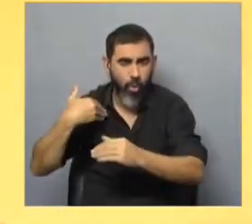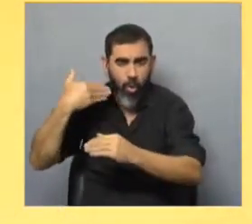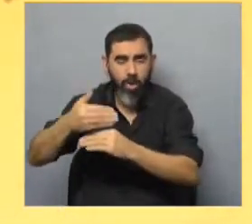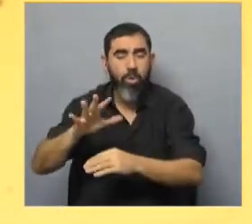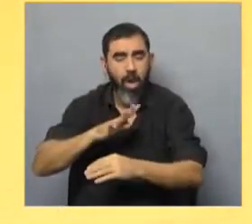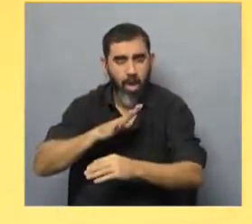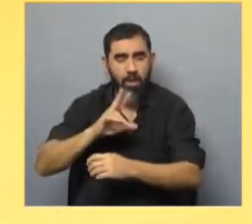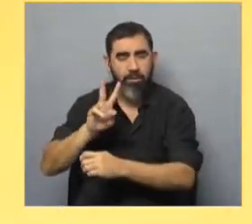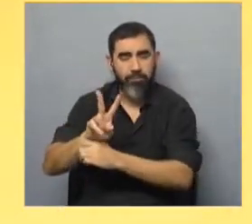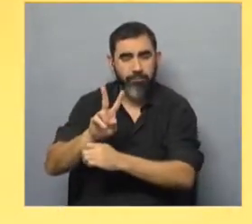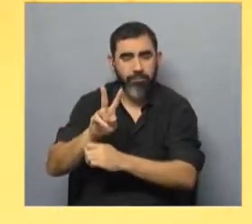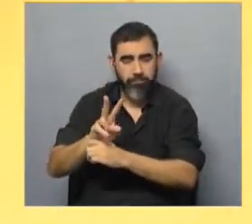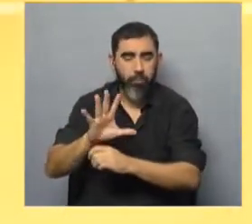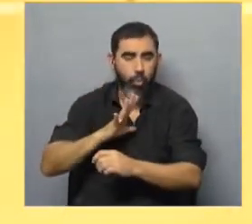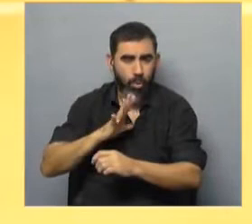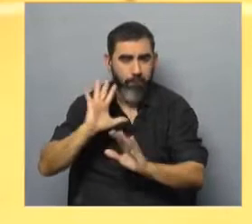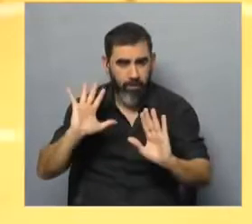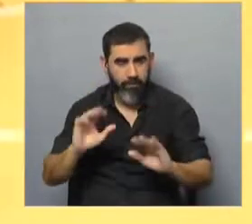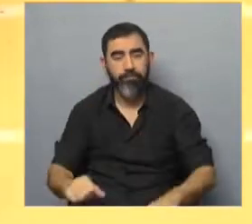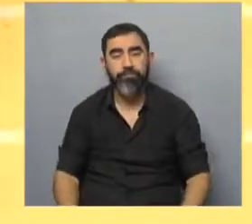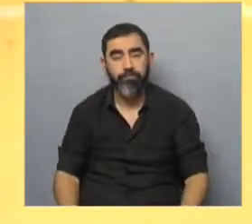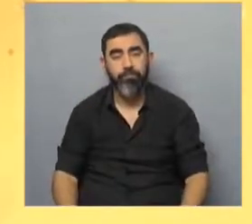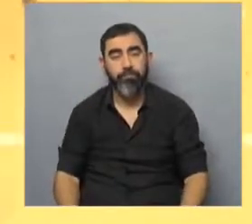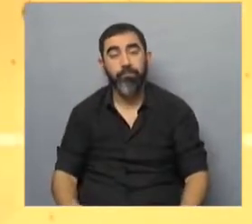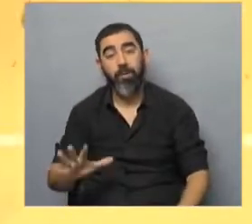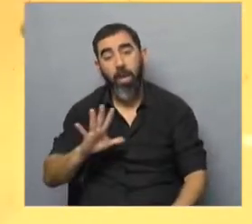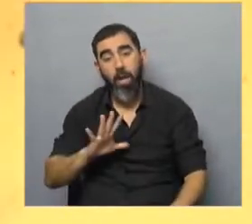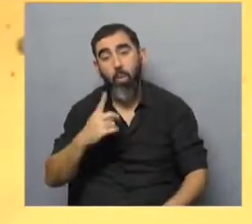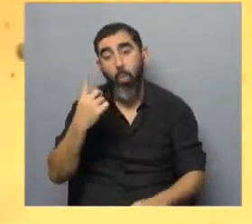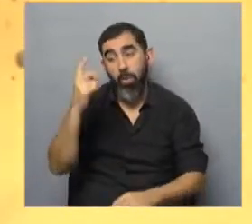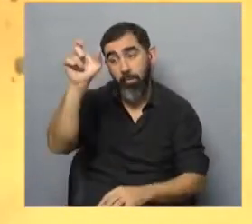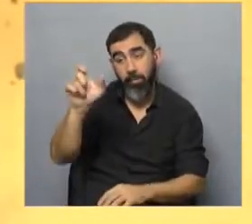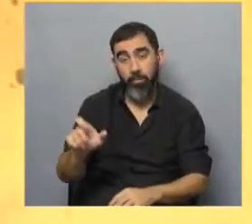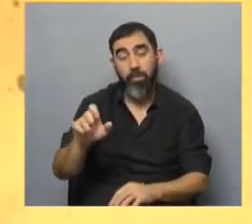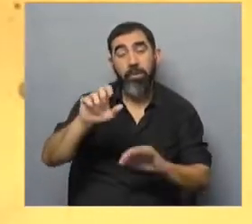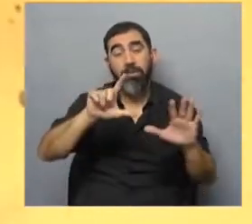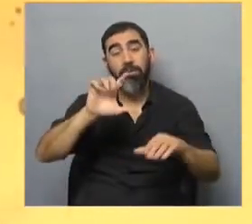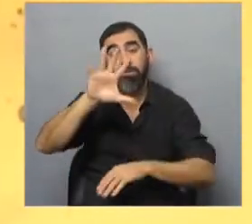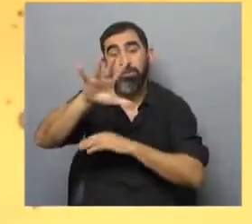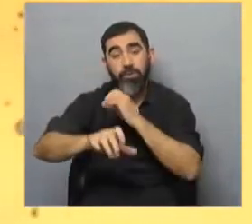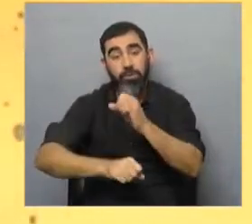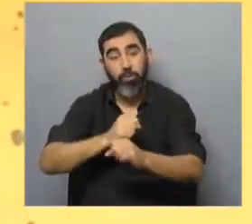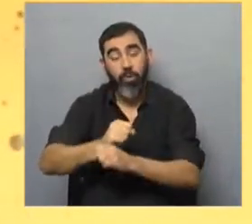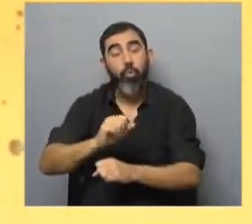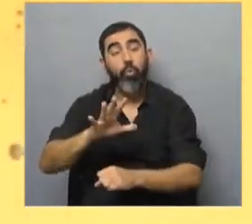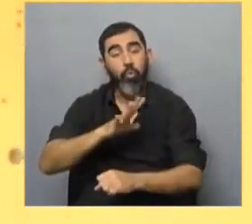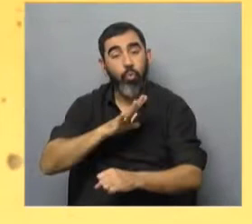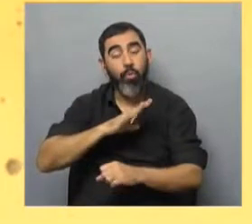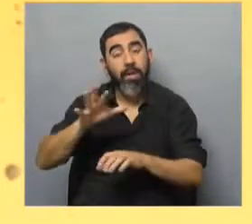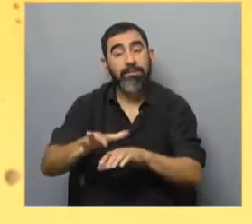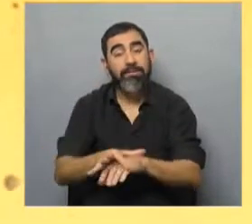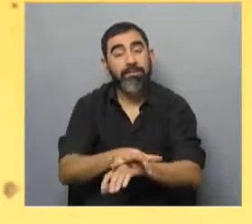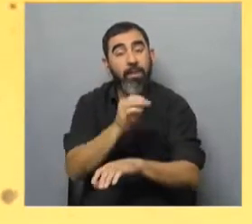anticuerpos después de 5 años o algo así. Hay un caso particular de una persona de 75 años que todavía tenía células B, que son las productoras